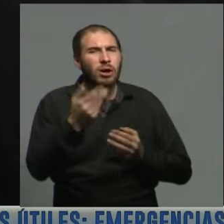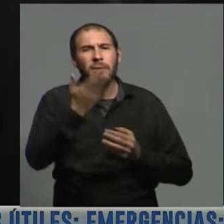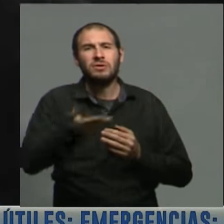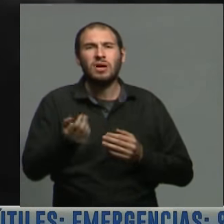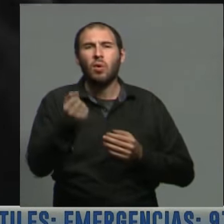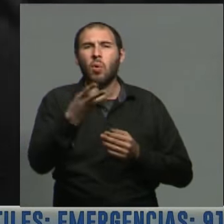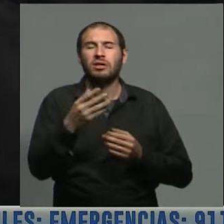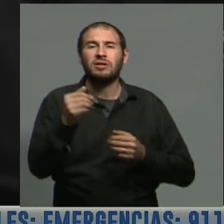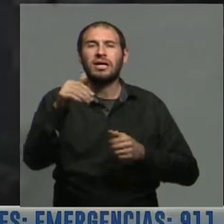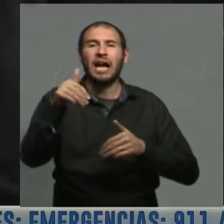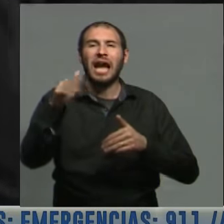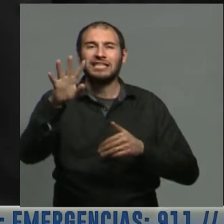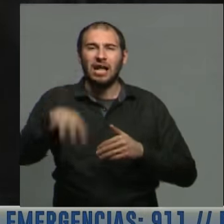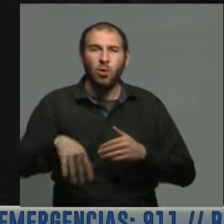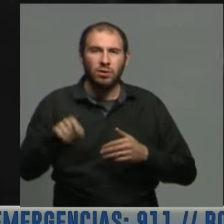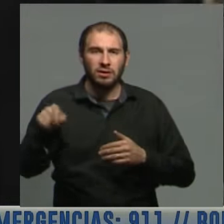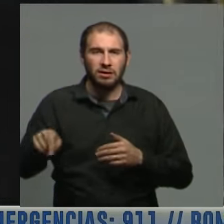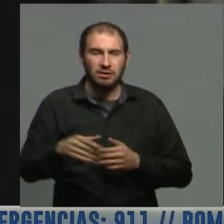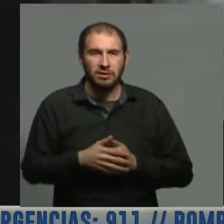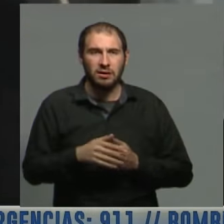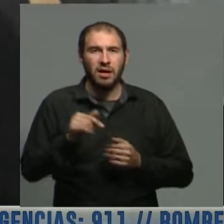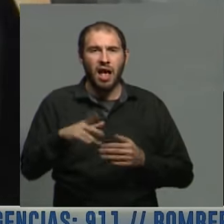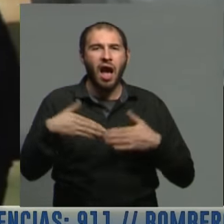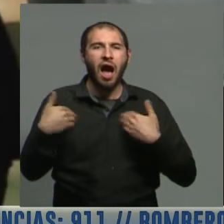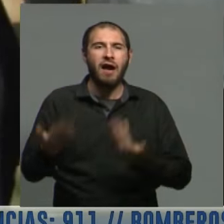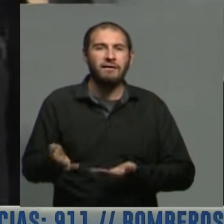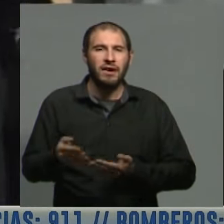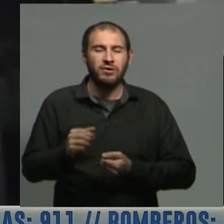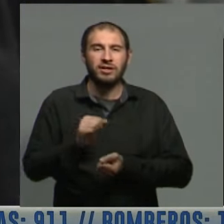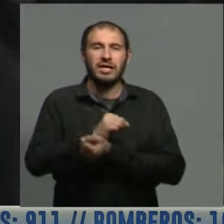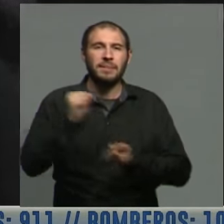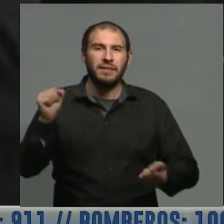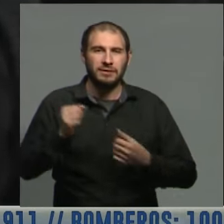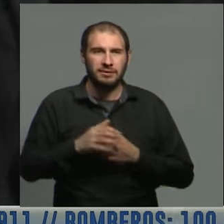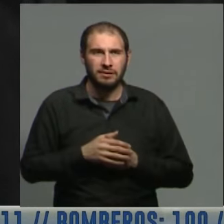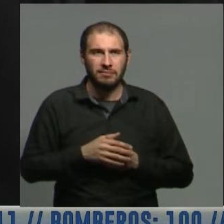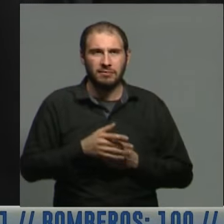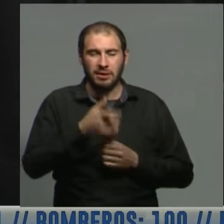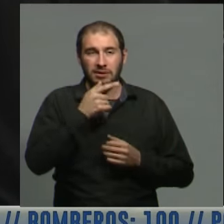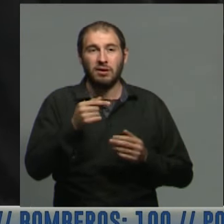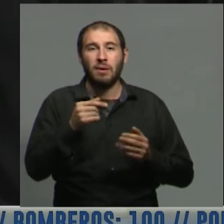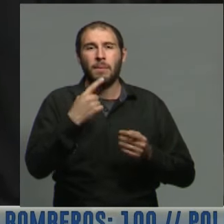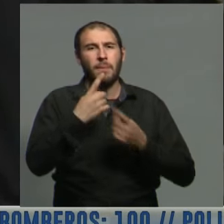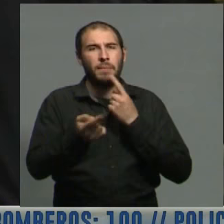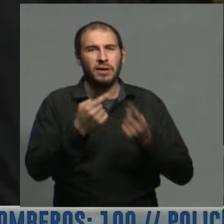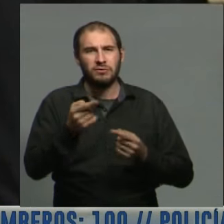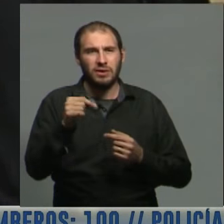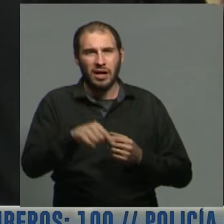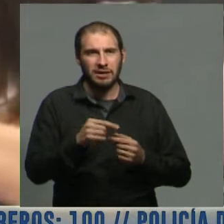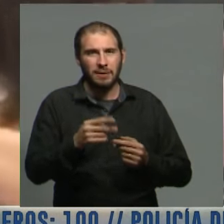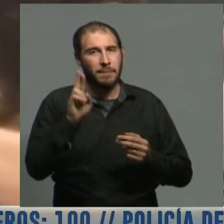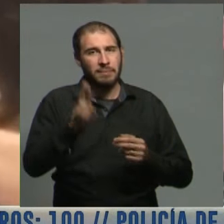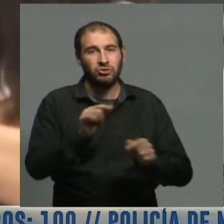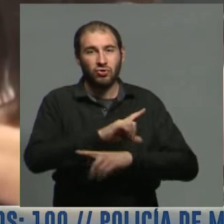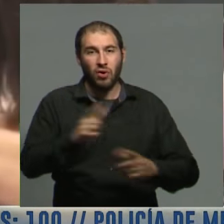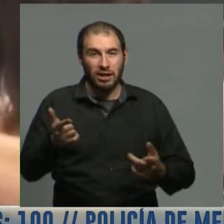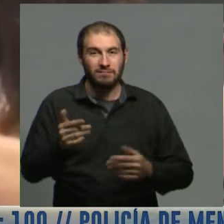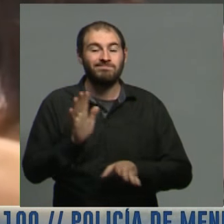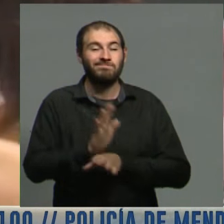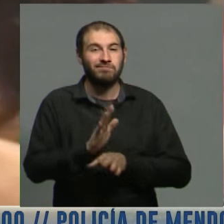personas en Cataluña, cuántas personas en Cataluña podían estar a favor de la independencia, se ha hecho a través de referéndums que no han sido permitidos, por lo